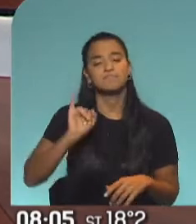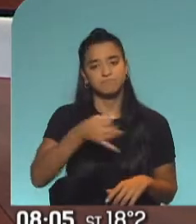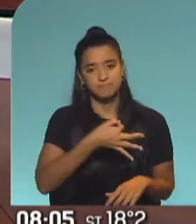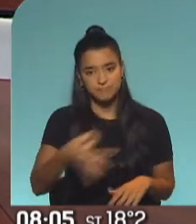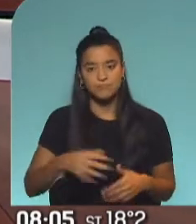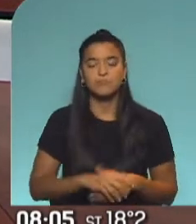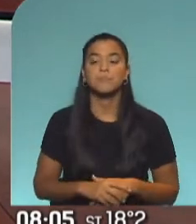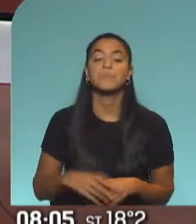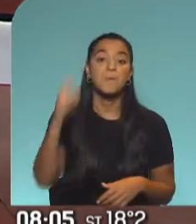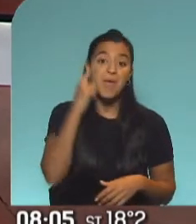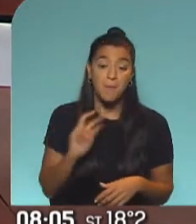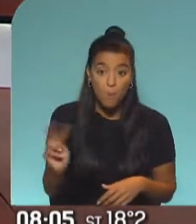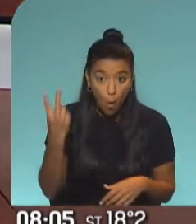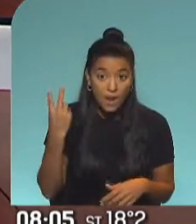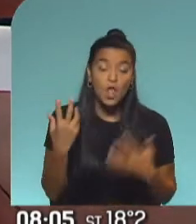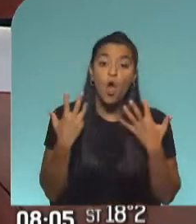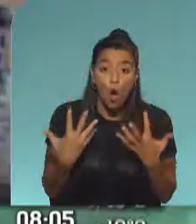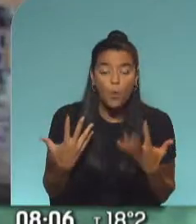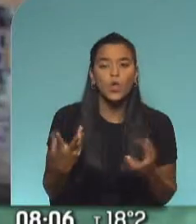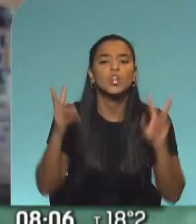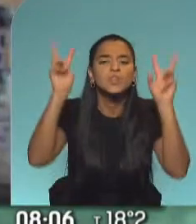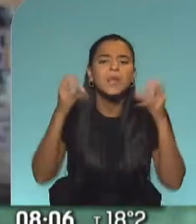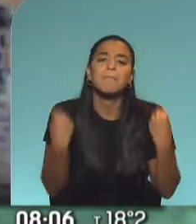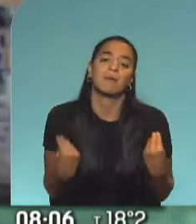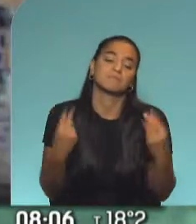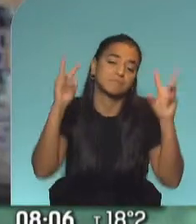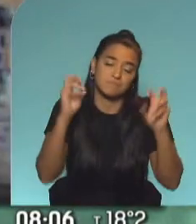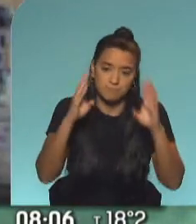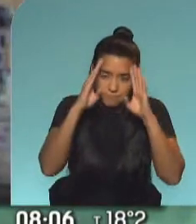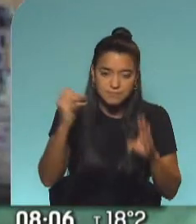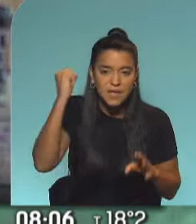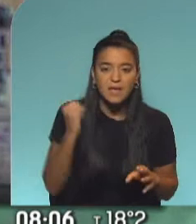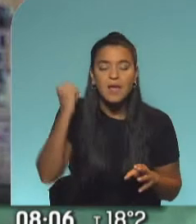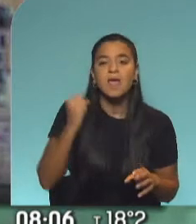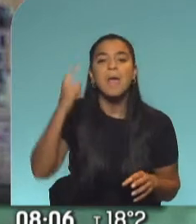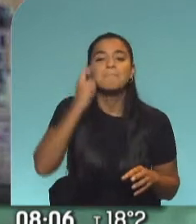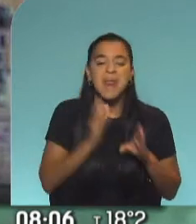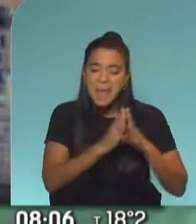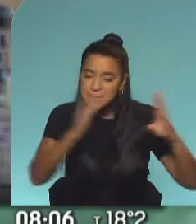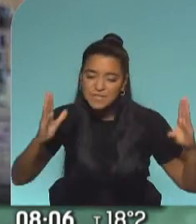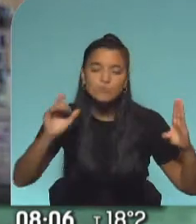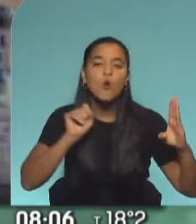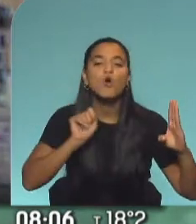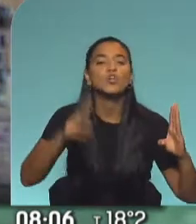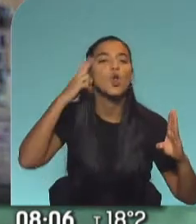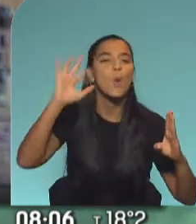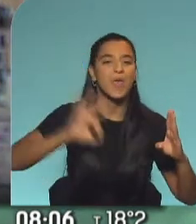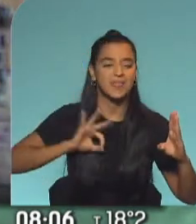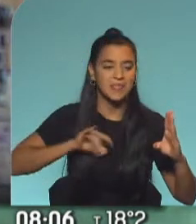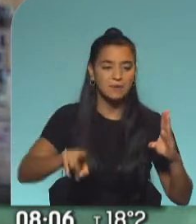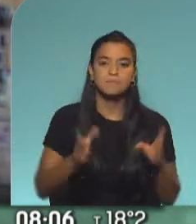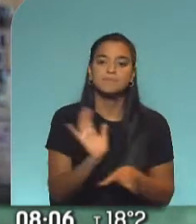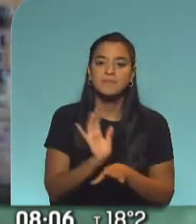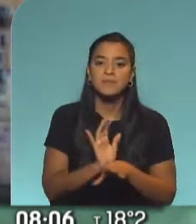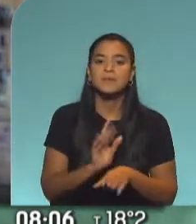con la muerte de Menem, obviamente el tema es el económico, el menemismo, los 90, y todos estábamos esperando la palabra